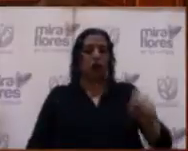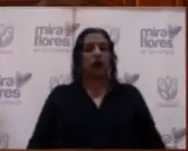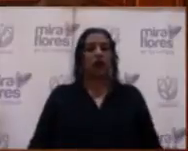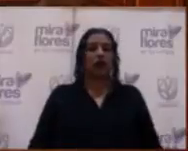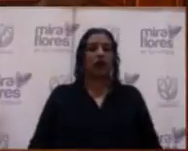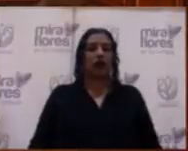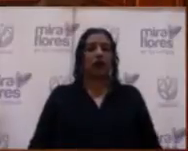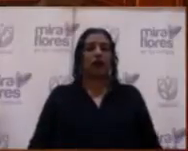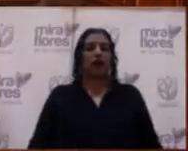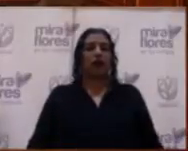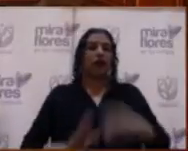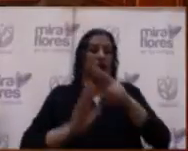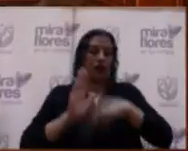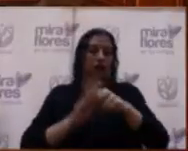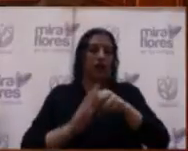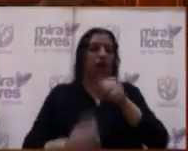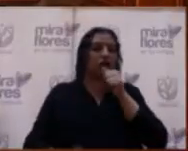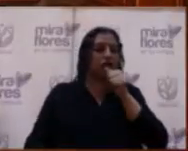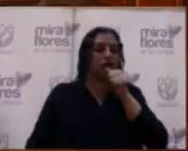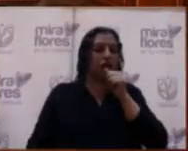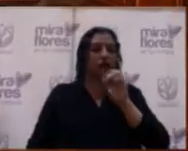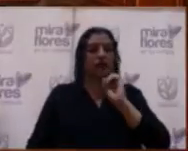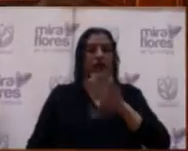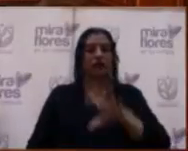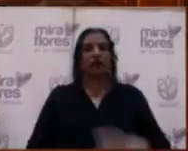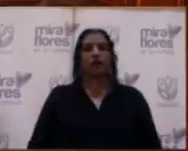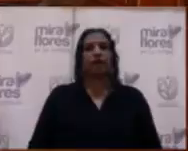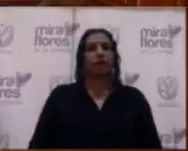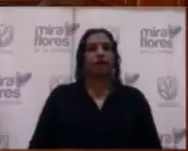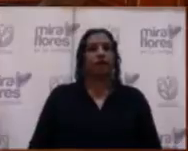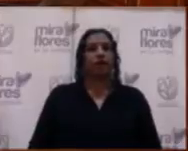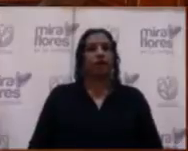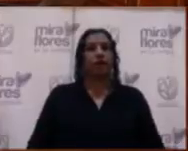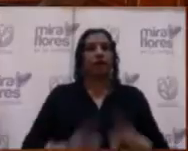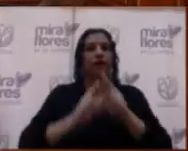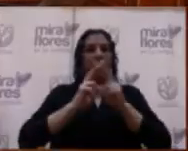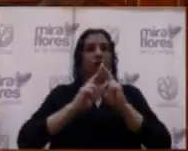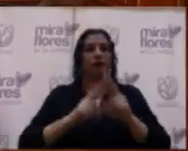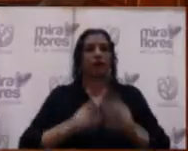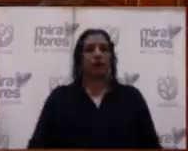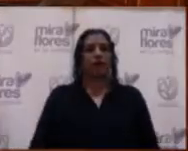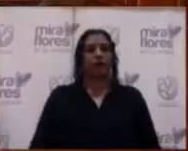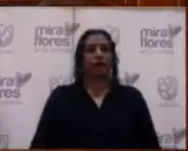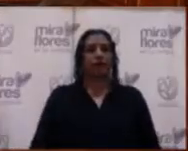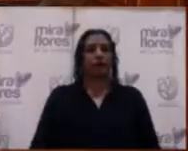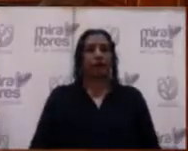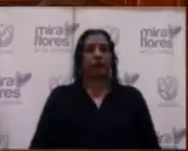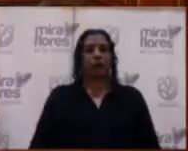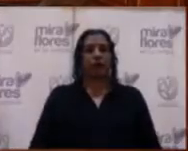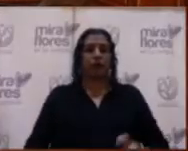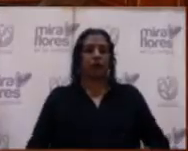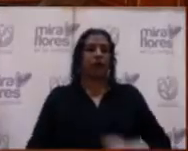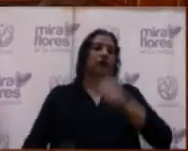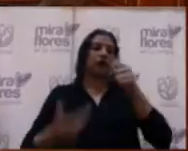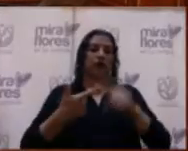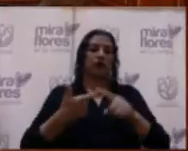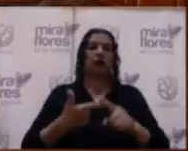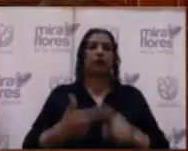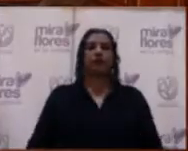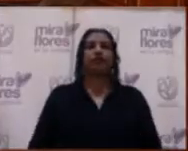de confidencialidad que se ha mencionado. Ahí está la respuesta del caso. Muy bien, vamos al siguiente punto, por